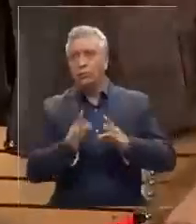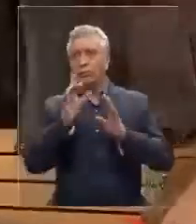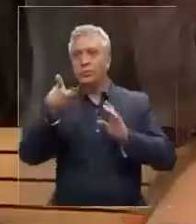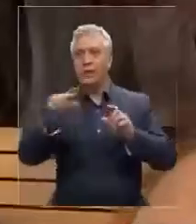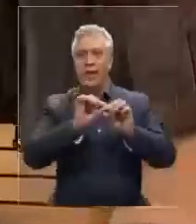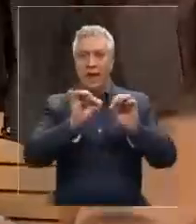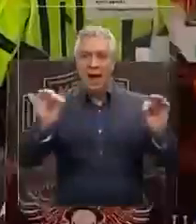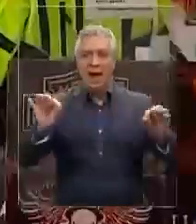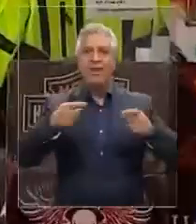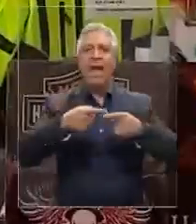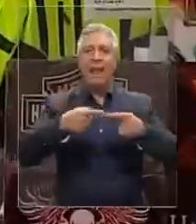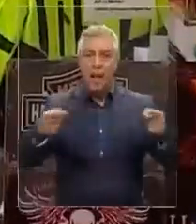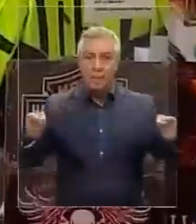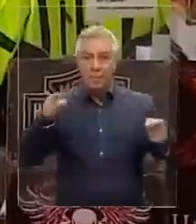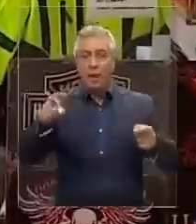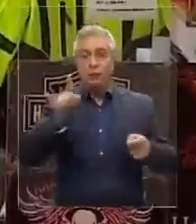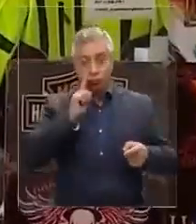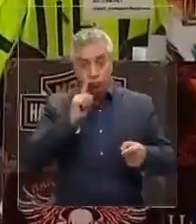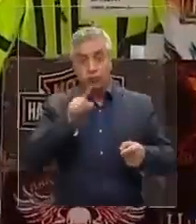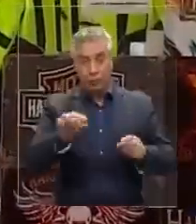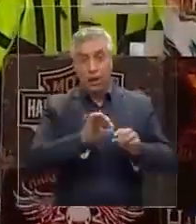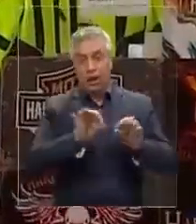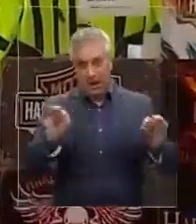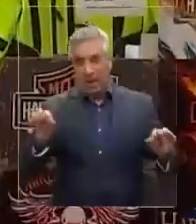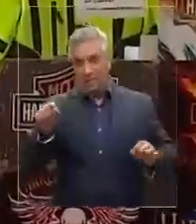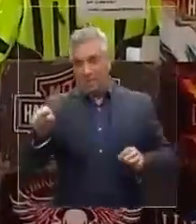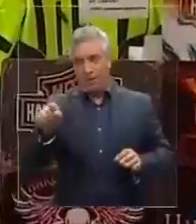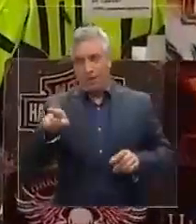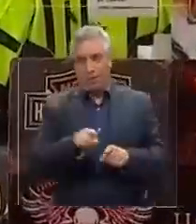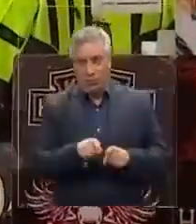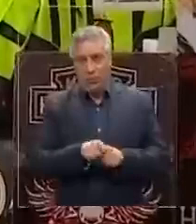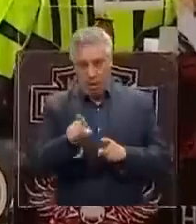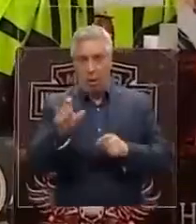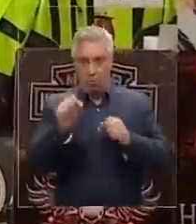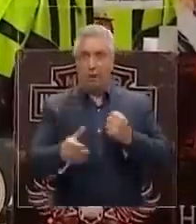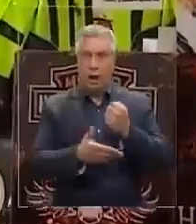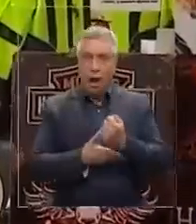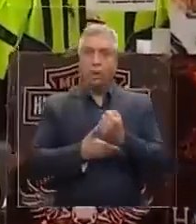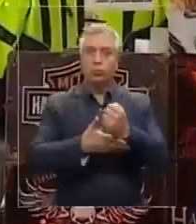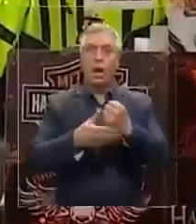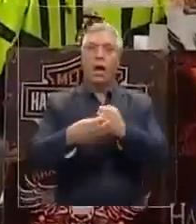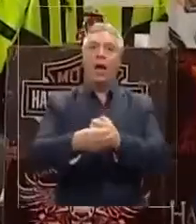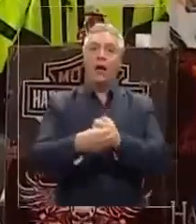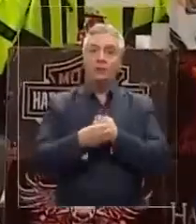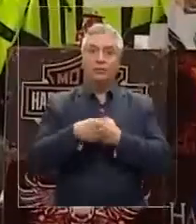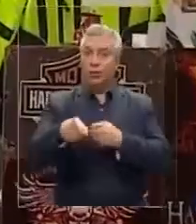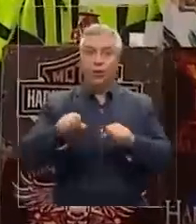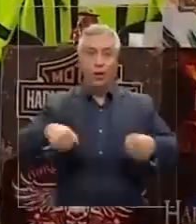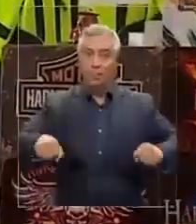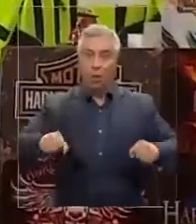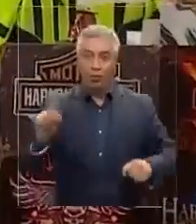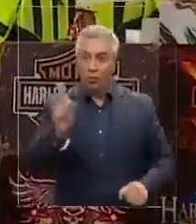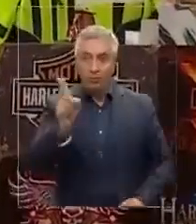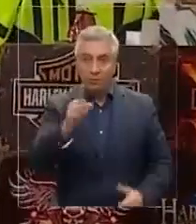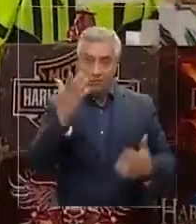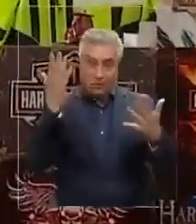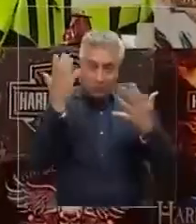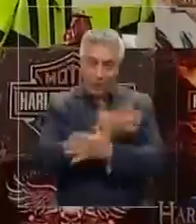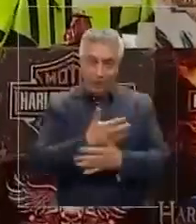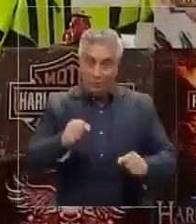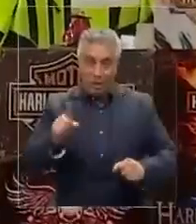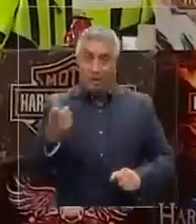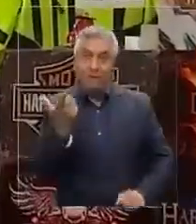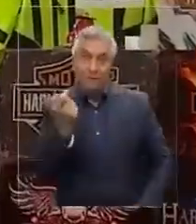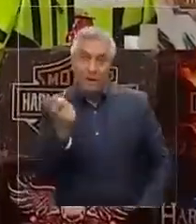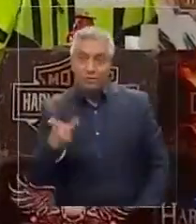cable, alambre que te encuentres en el camino, esto te va a ayudar a avisar, porque tú en la moto no te vas a dar cuenta según